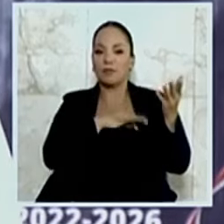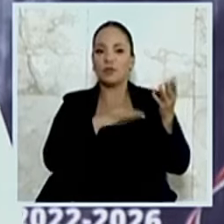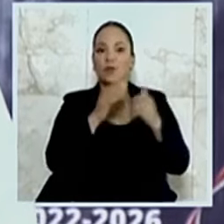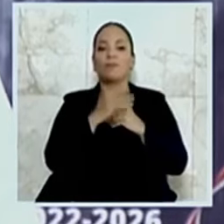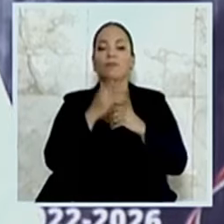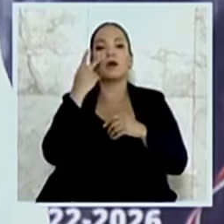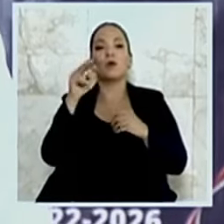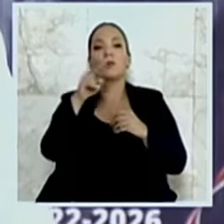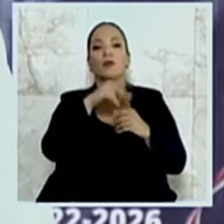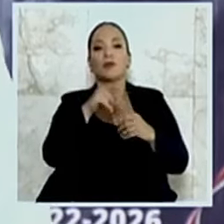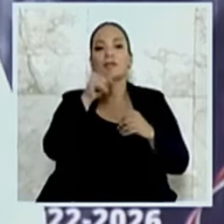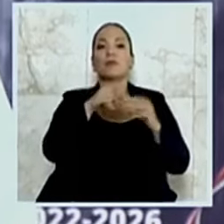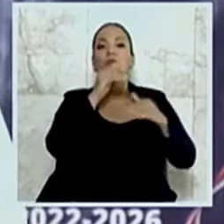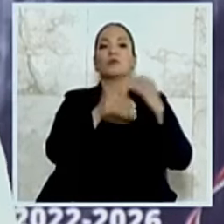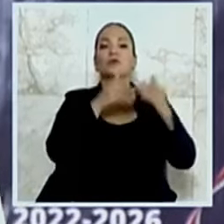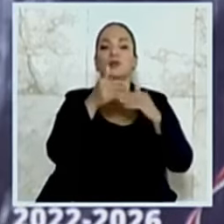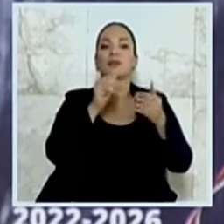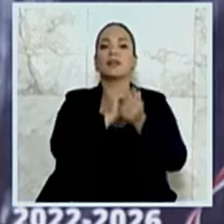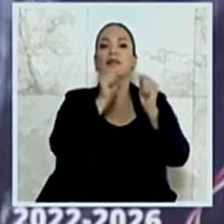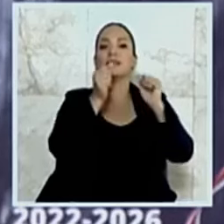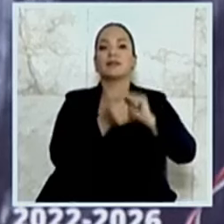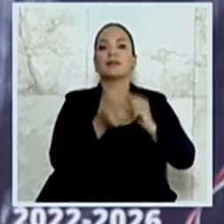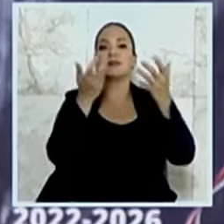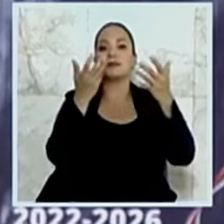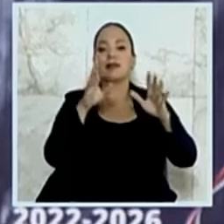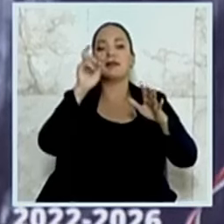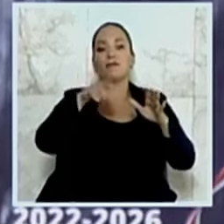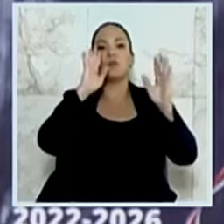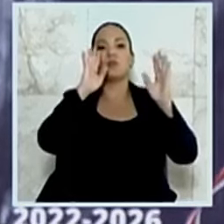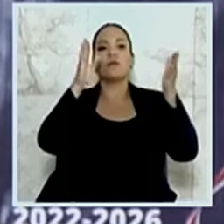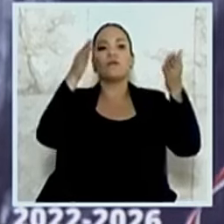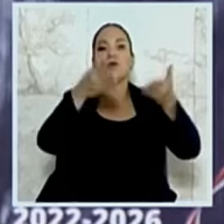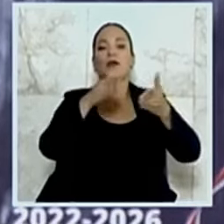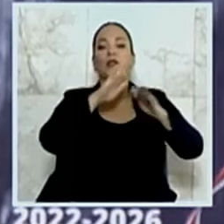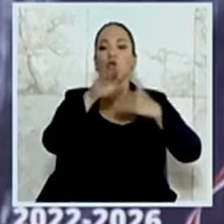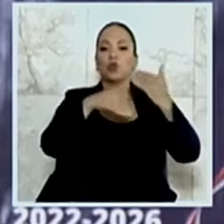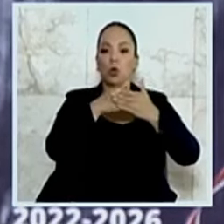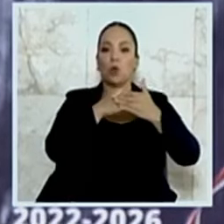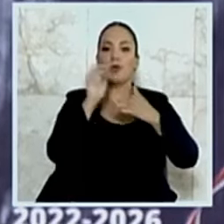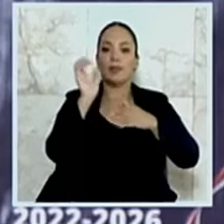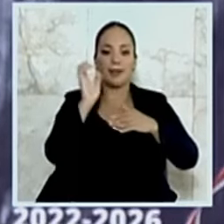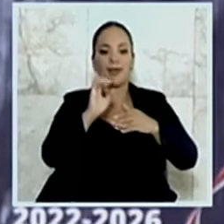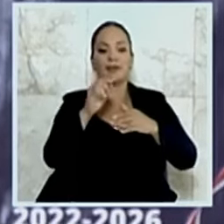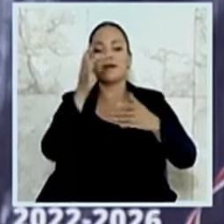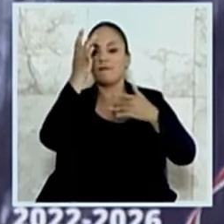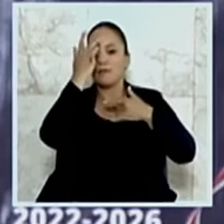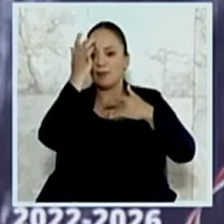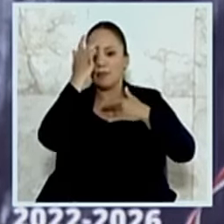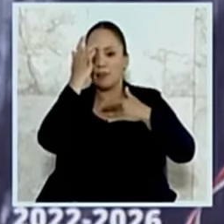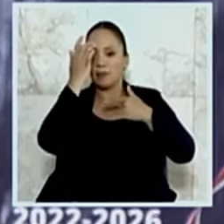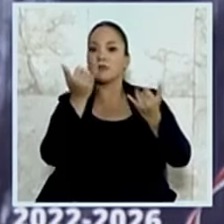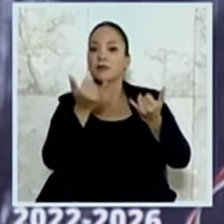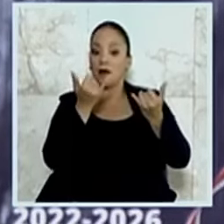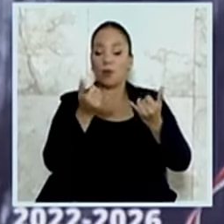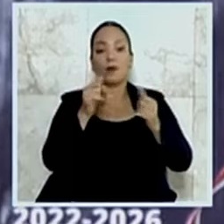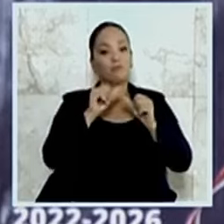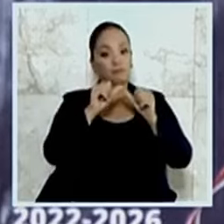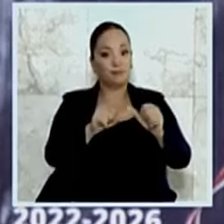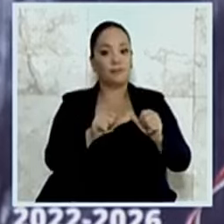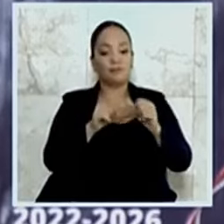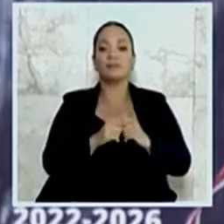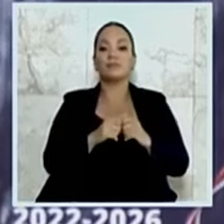por parte del Ministerio de Salud. Entonces, realmente esto, ¿qué es la gran ganancia que va a tener? Compañeros y compañeras, o sea, en